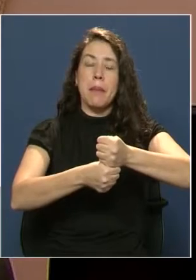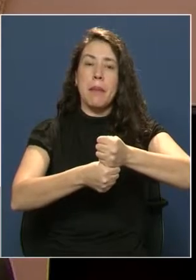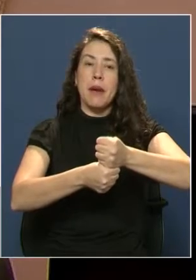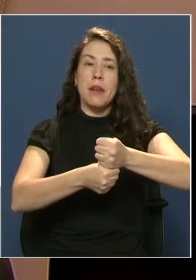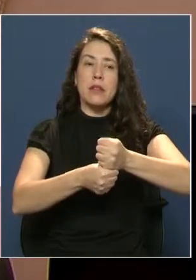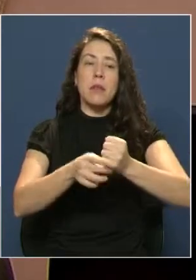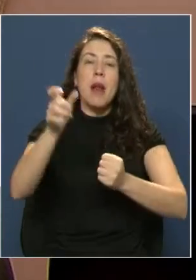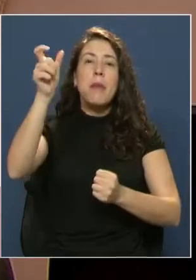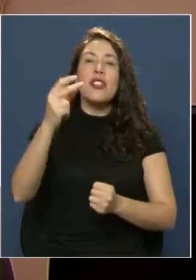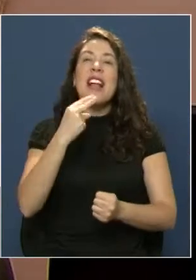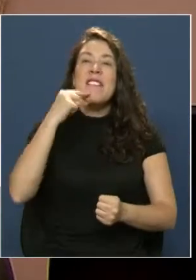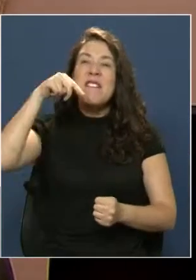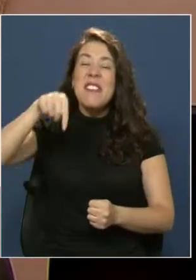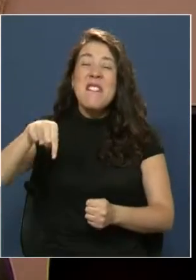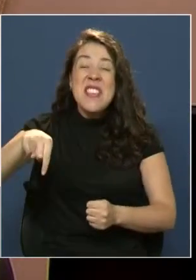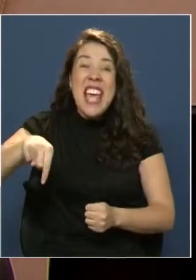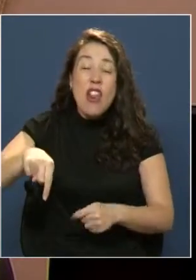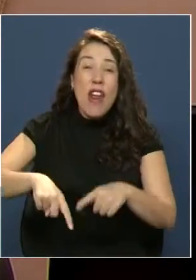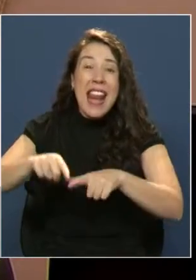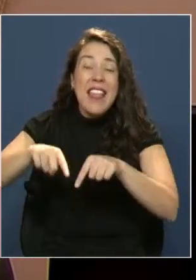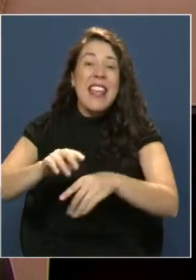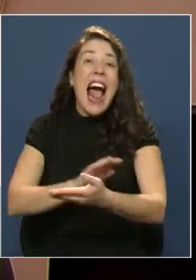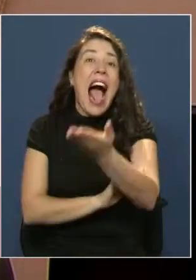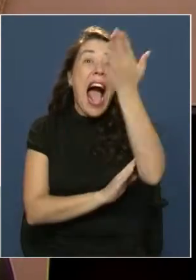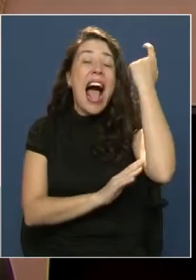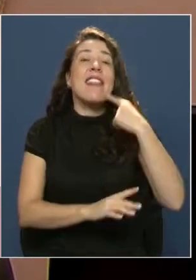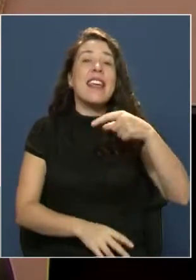por quienes habitaron el territorio mucho antes que nosotros.